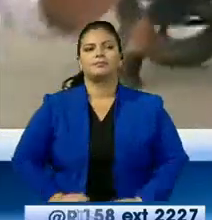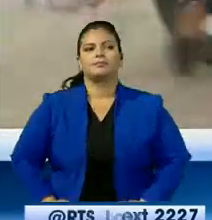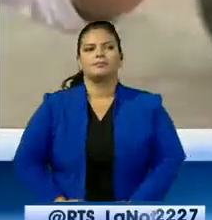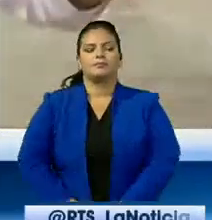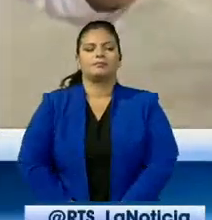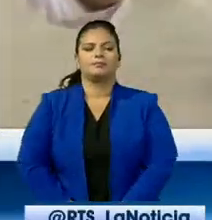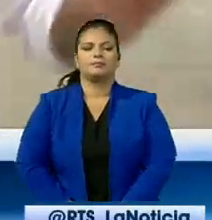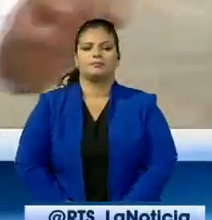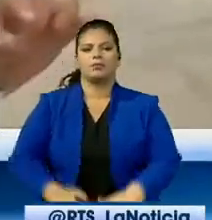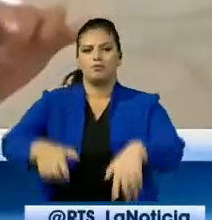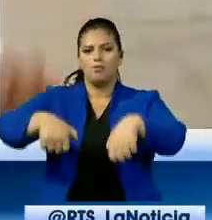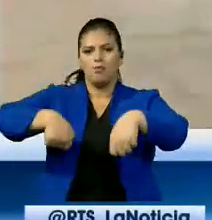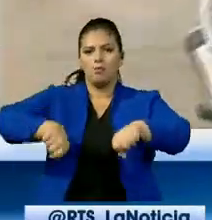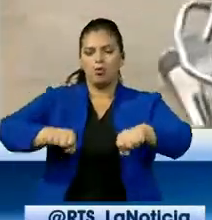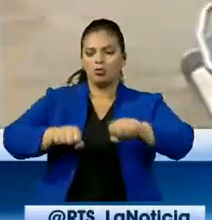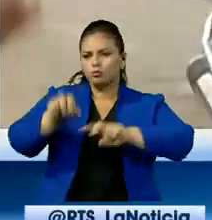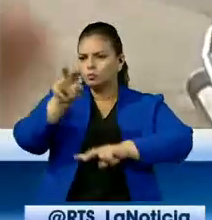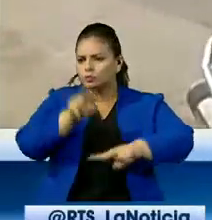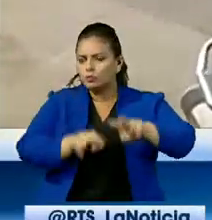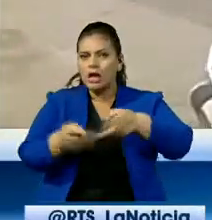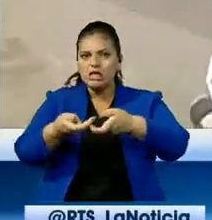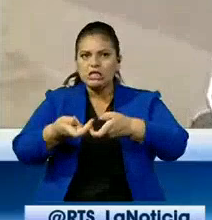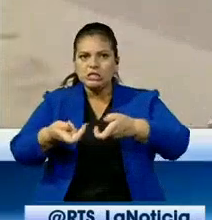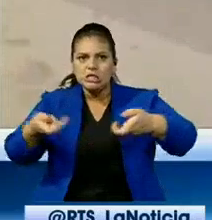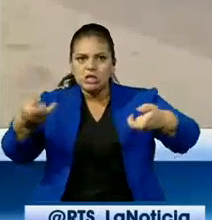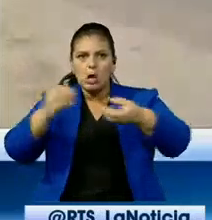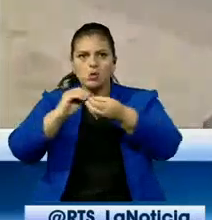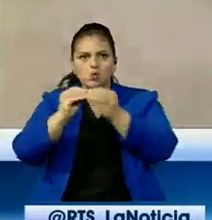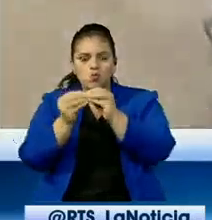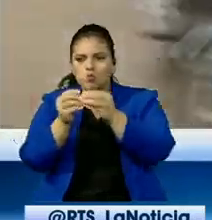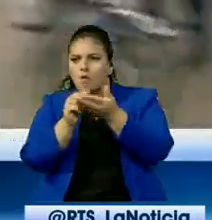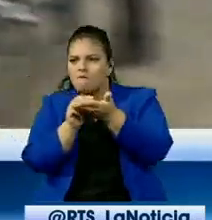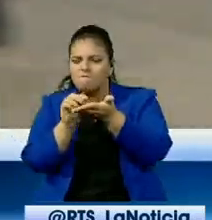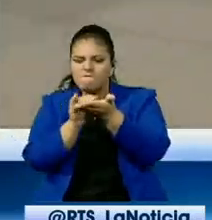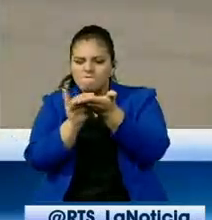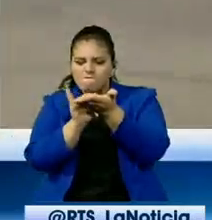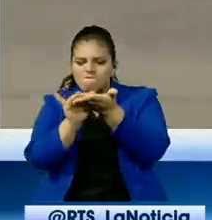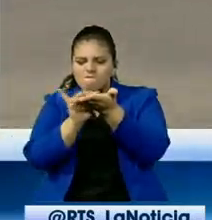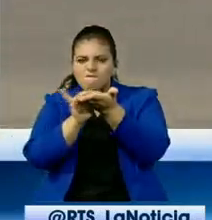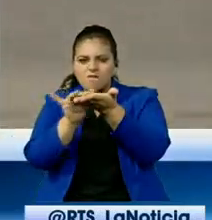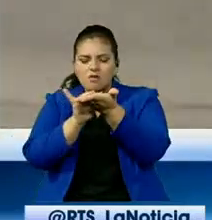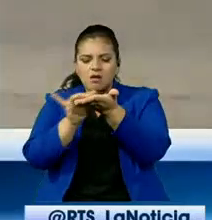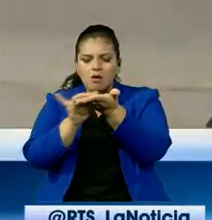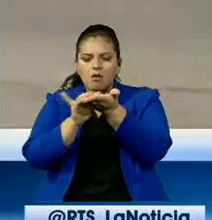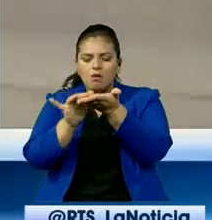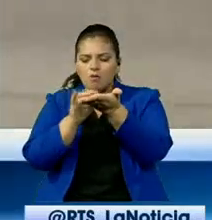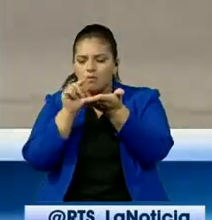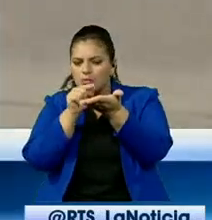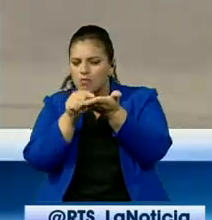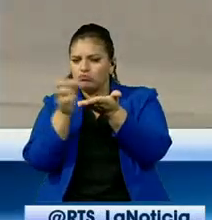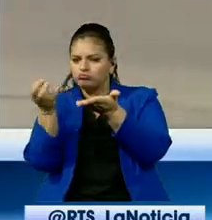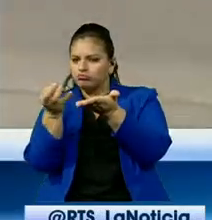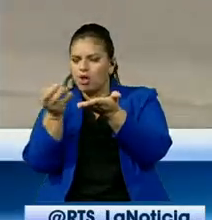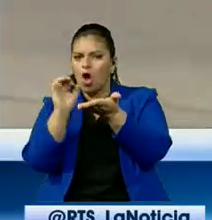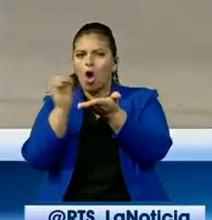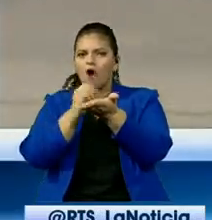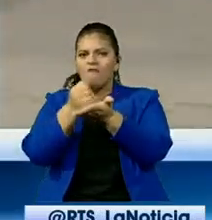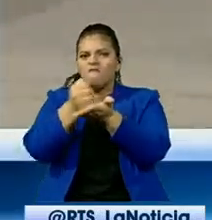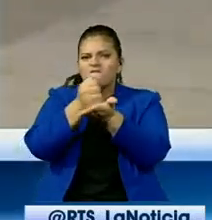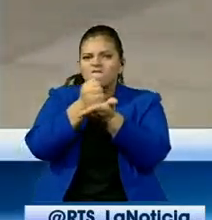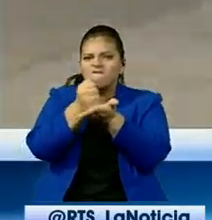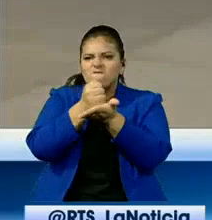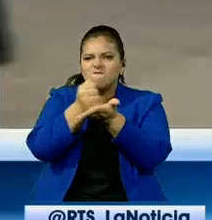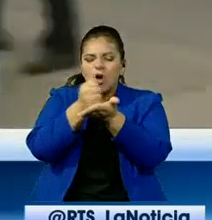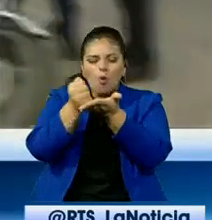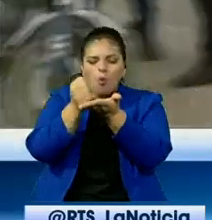están inspeccionando el serial de los vehículos, de estos pequeños vehículos, para constatar que sean legales, que todo